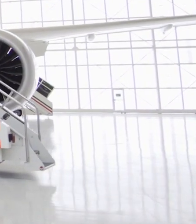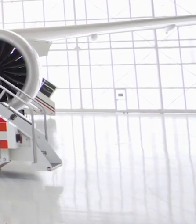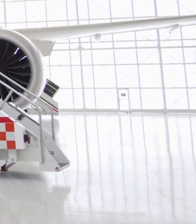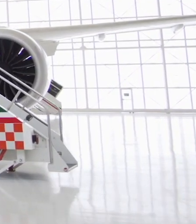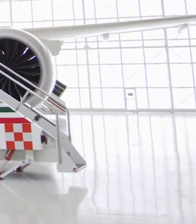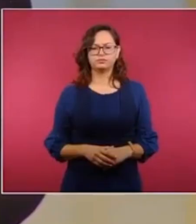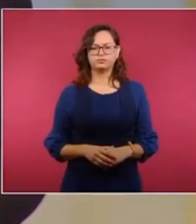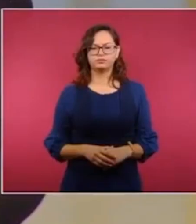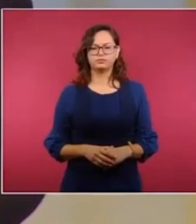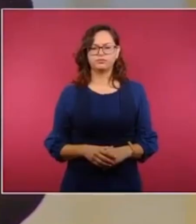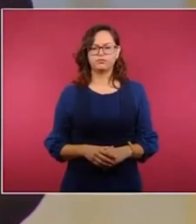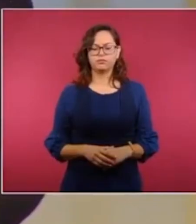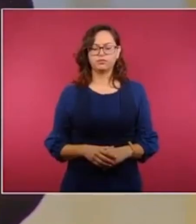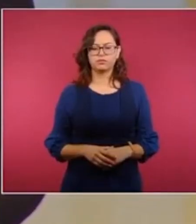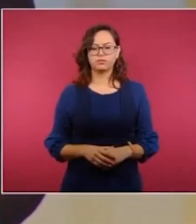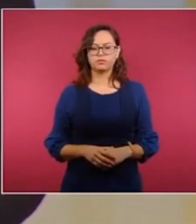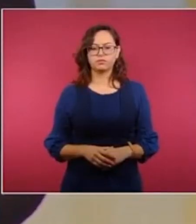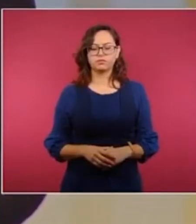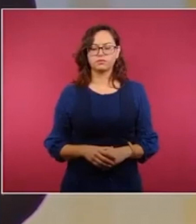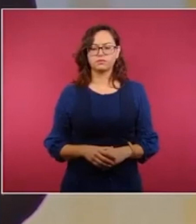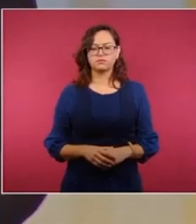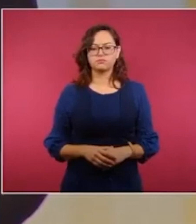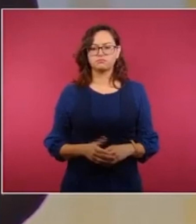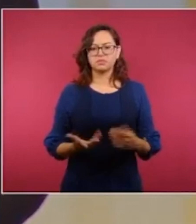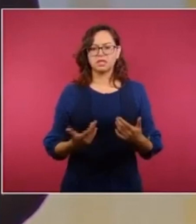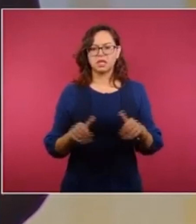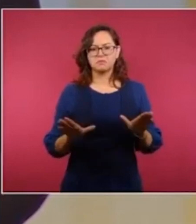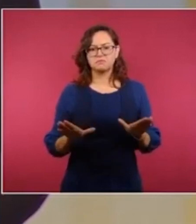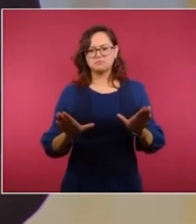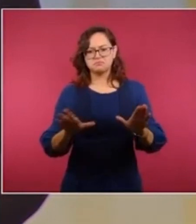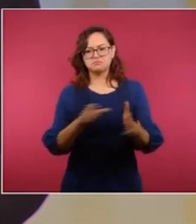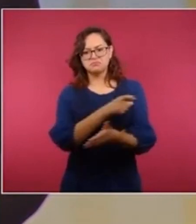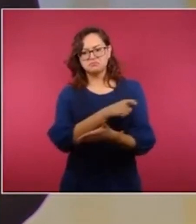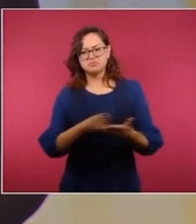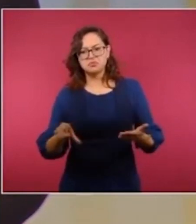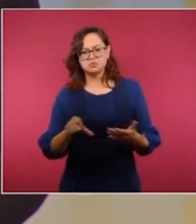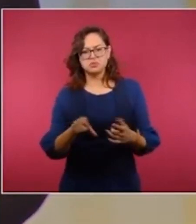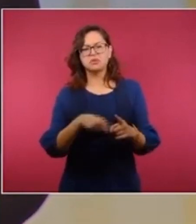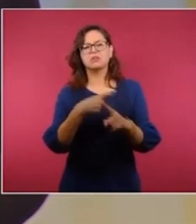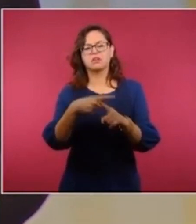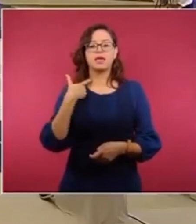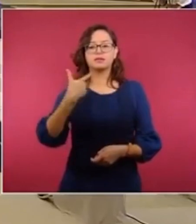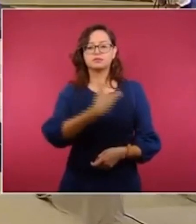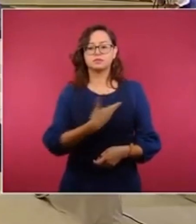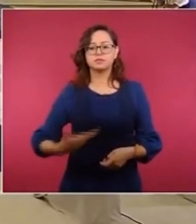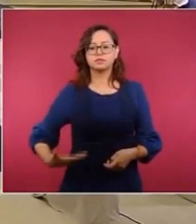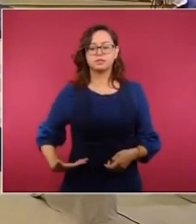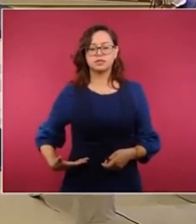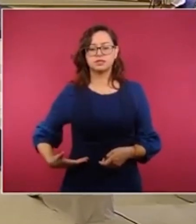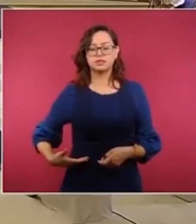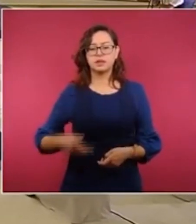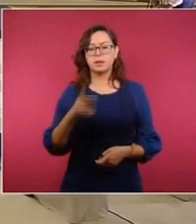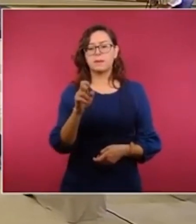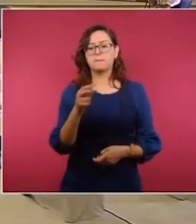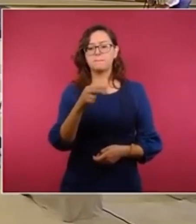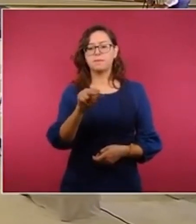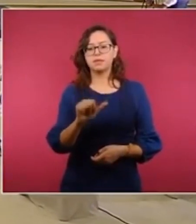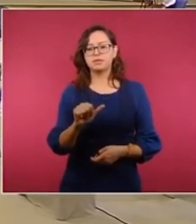efectivo. El presidente también informó que ya se han vendido el 25% de los boletos para la rifa del